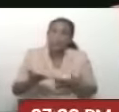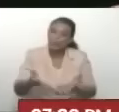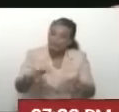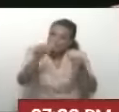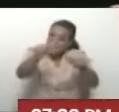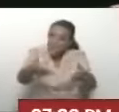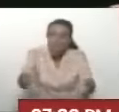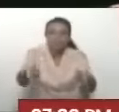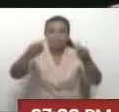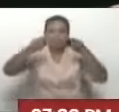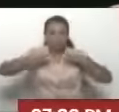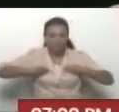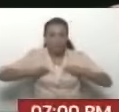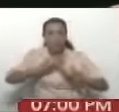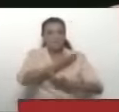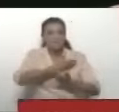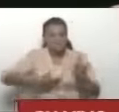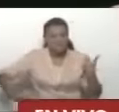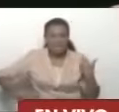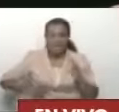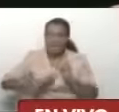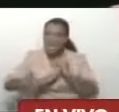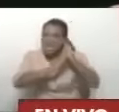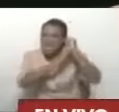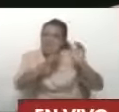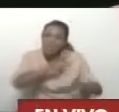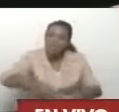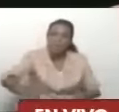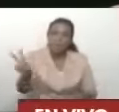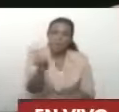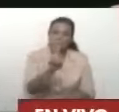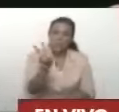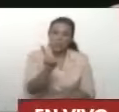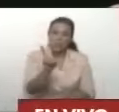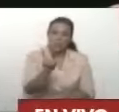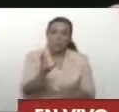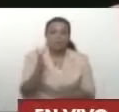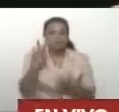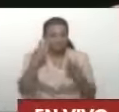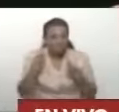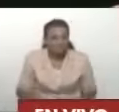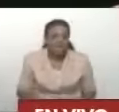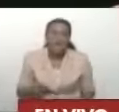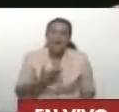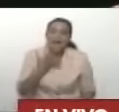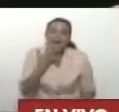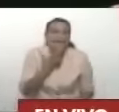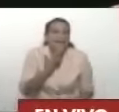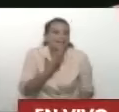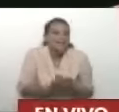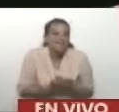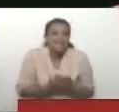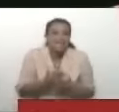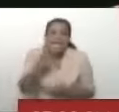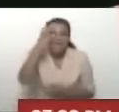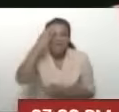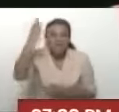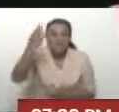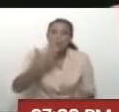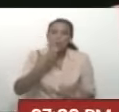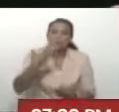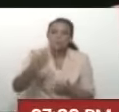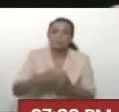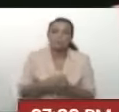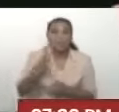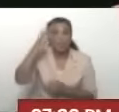usted presidente, nuestro líder a nivel nacional y como joven totalmente orgulloso y agradecido con usted y que Dios lo bendiga siempre.